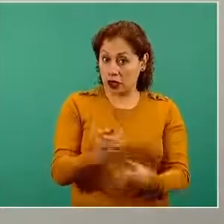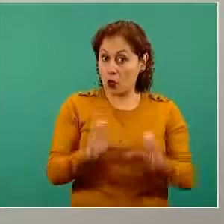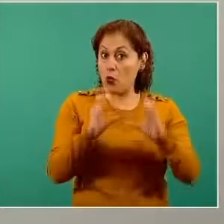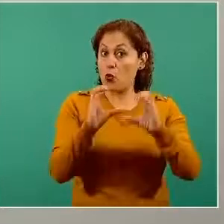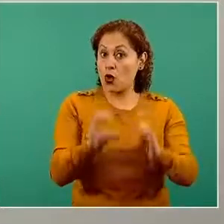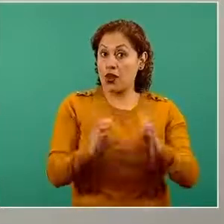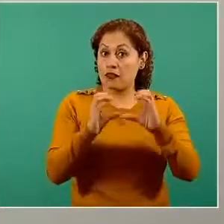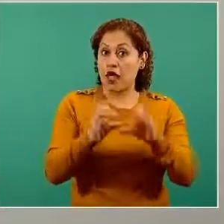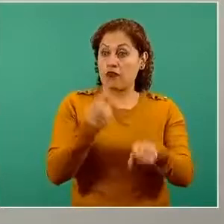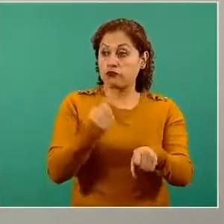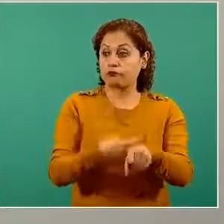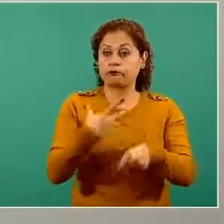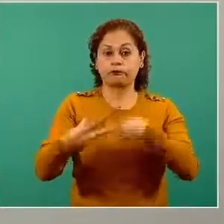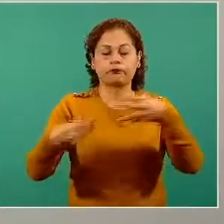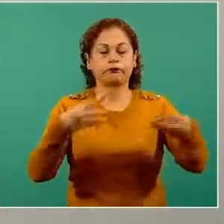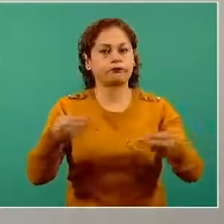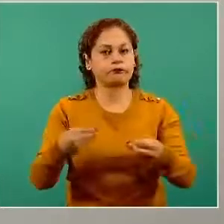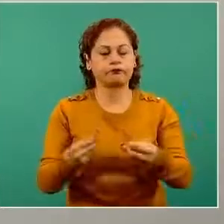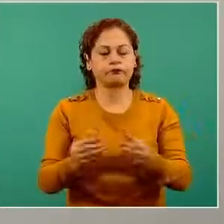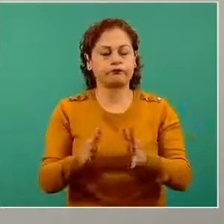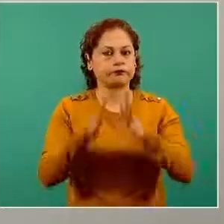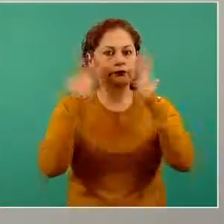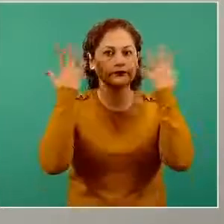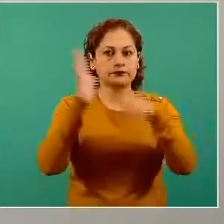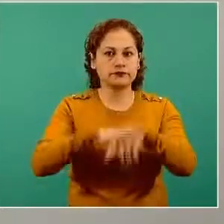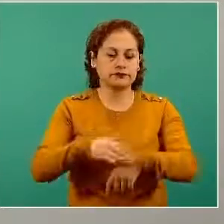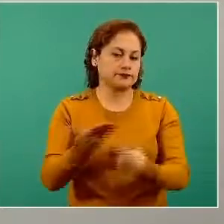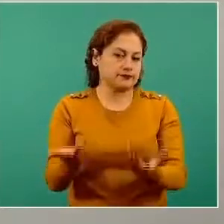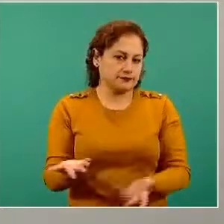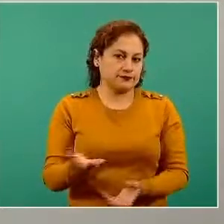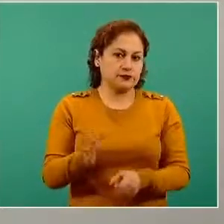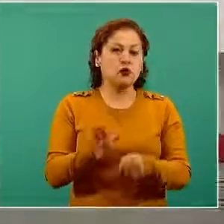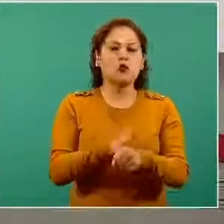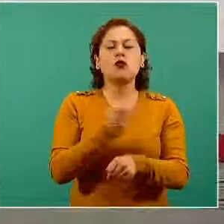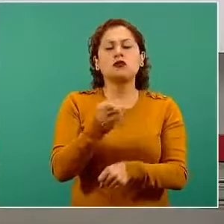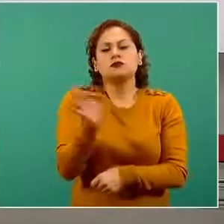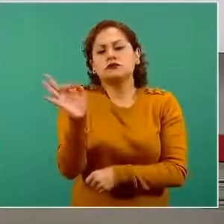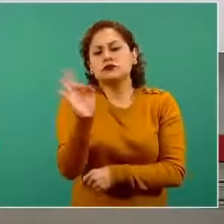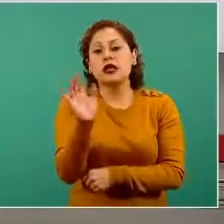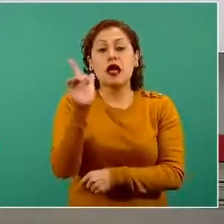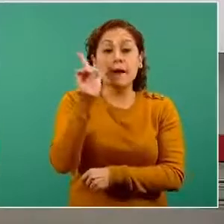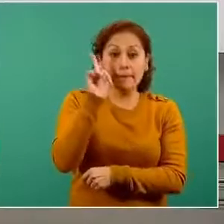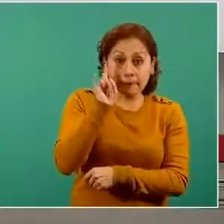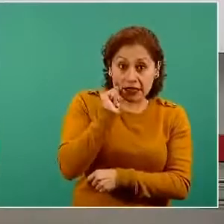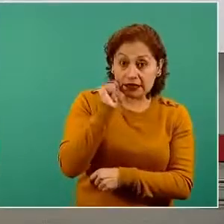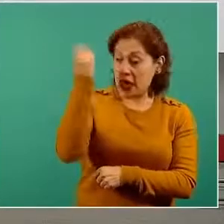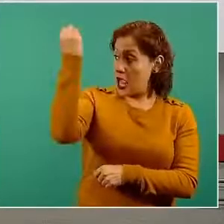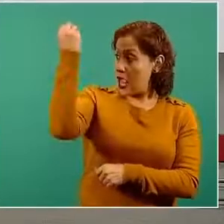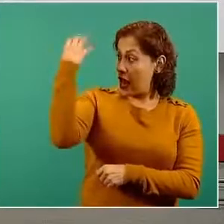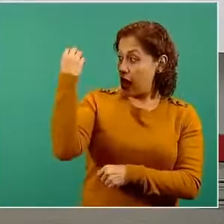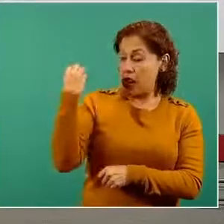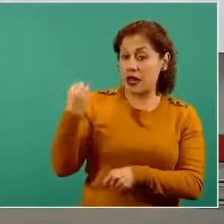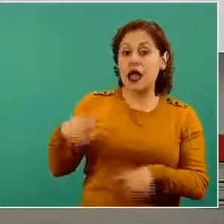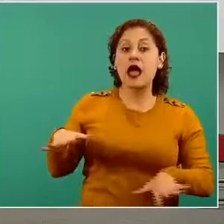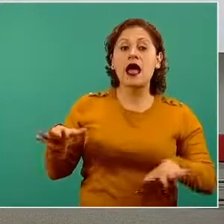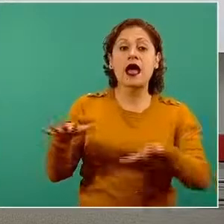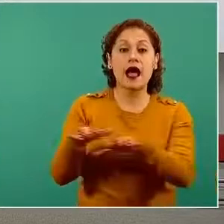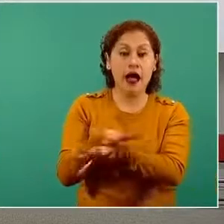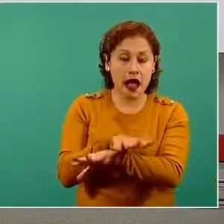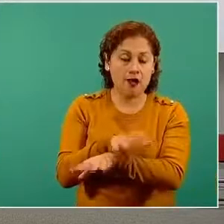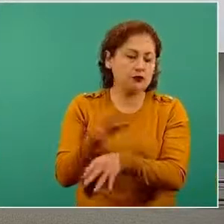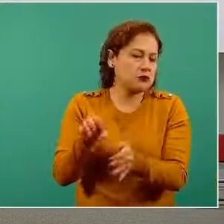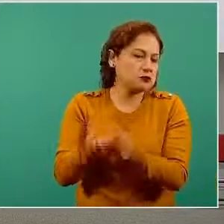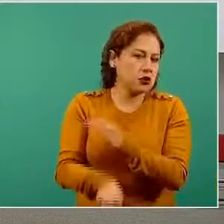es importante. A lo mejor las 21 entidades que a partir de mañana estarán en semáforo de riesgo medio, es decir, el